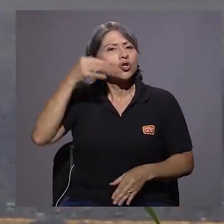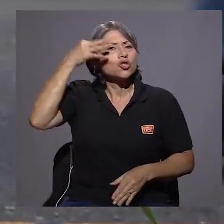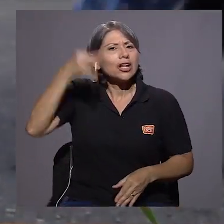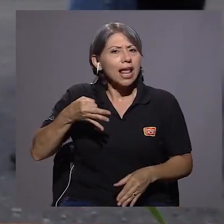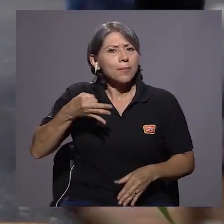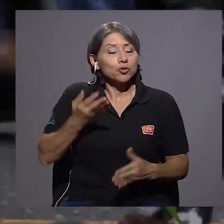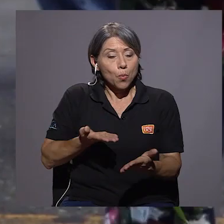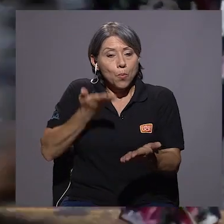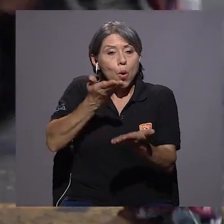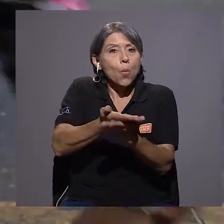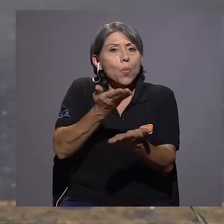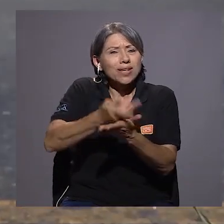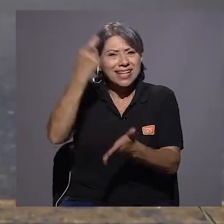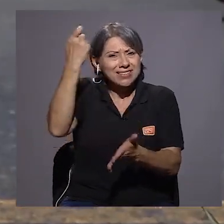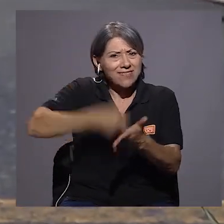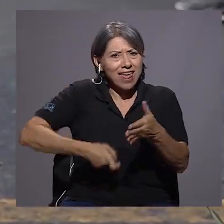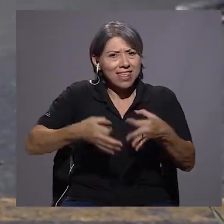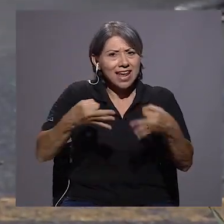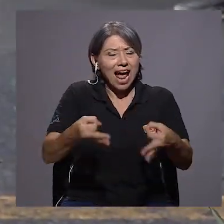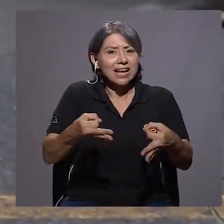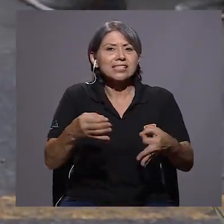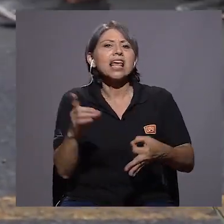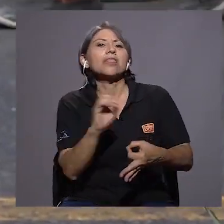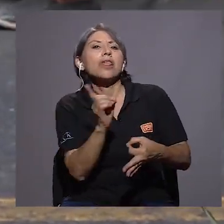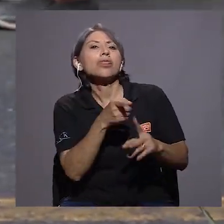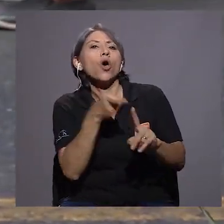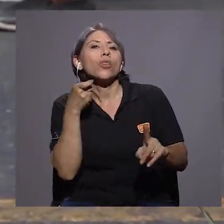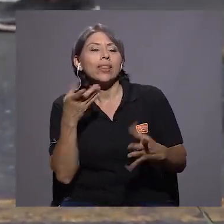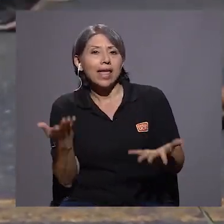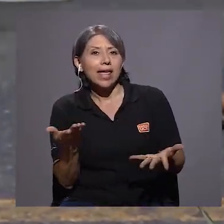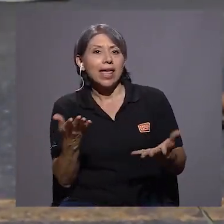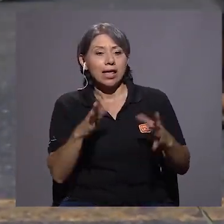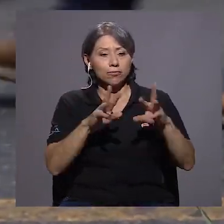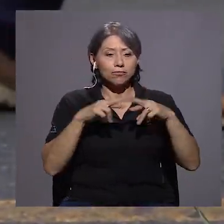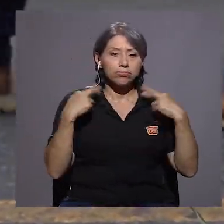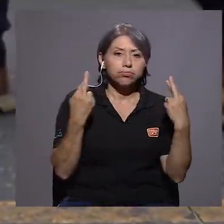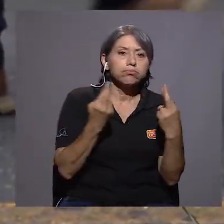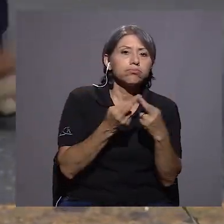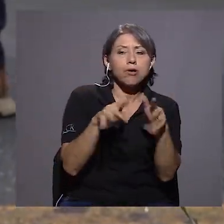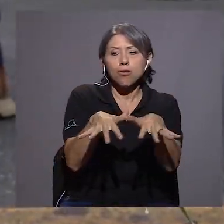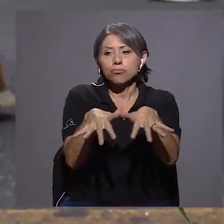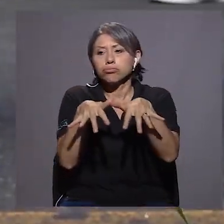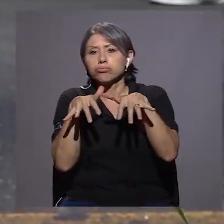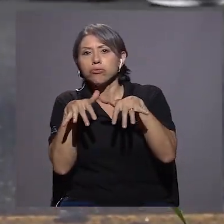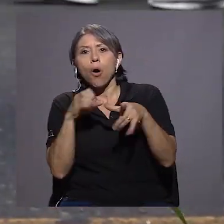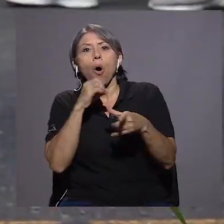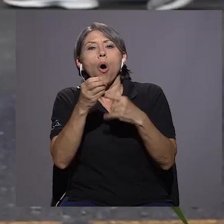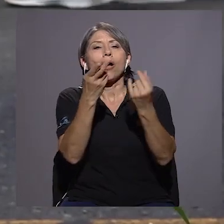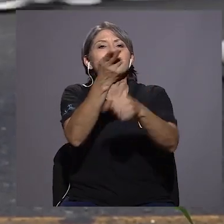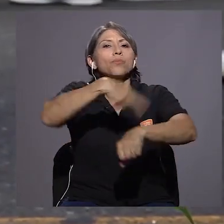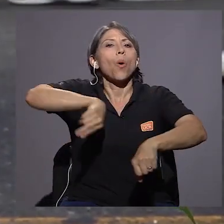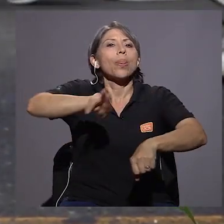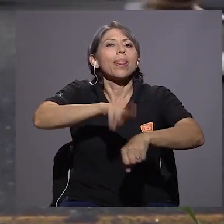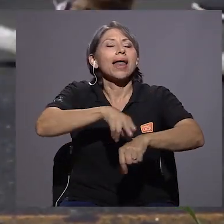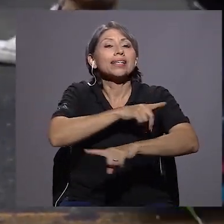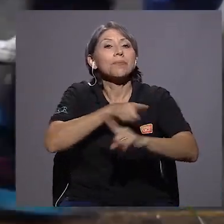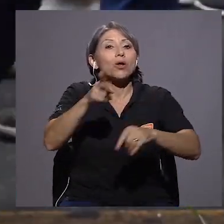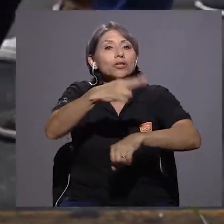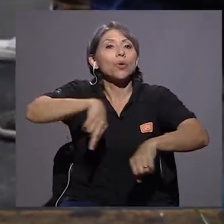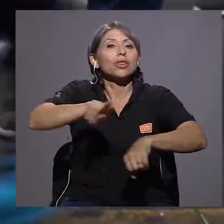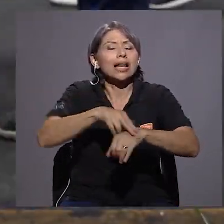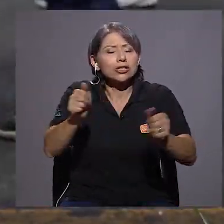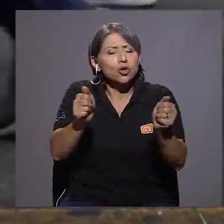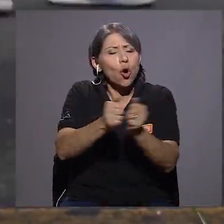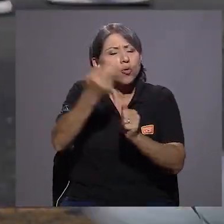general. Entonces creemos que las propuestas realmente radicales vienen de los espacios asamblearios y en alguna medida espontáneos,